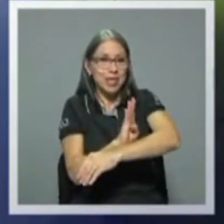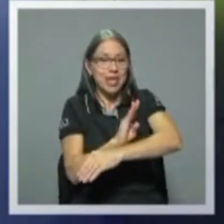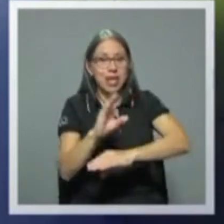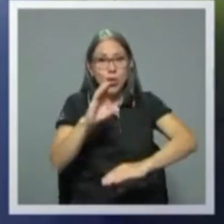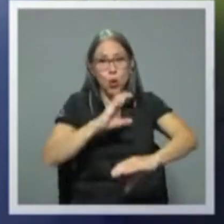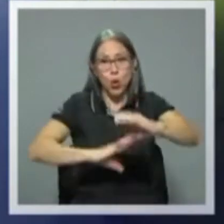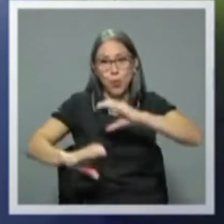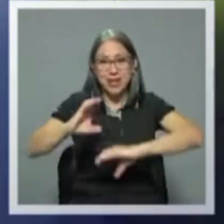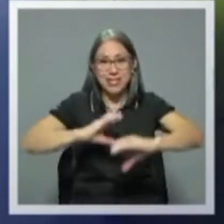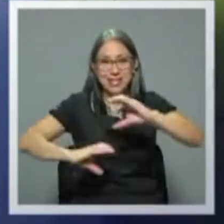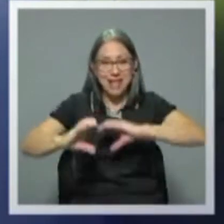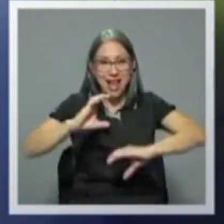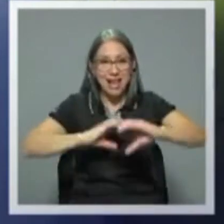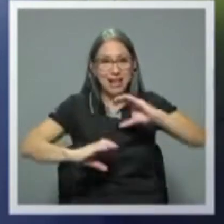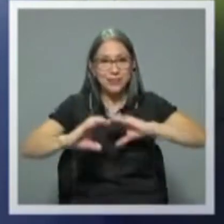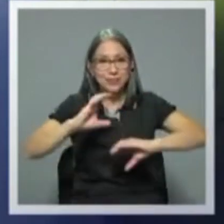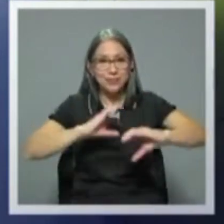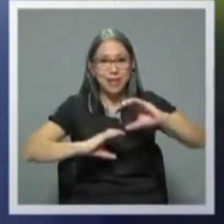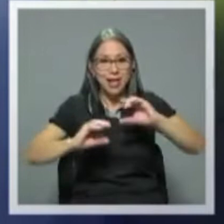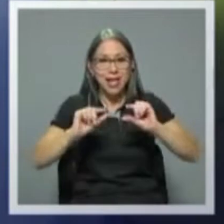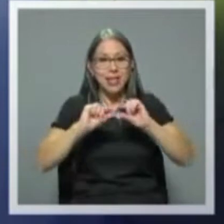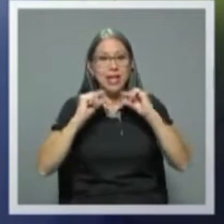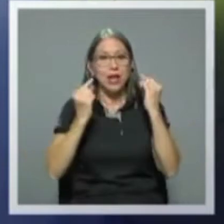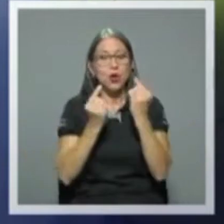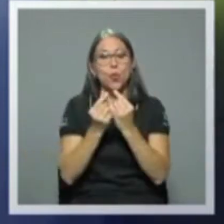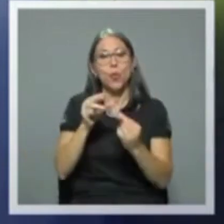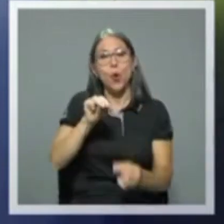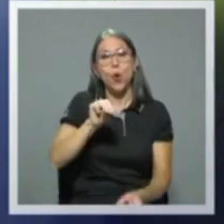comercial del Grupo Monge.